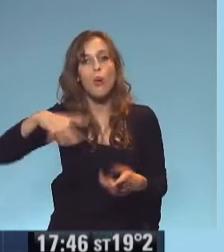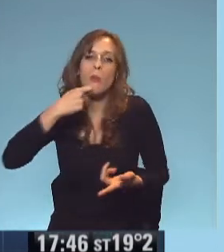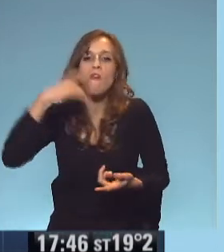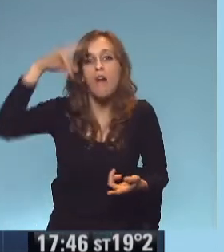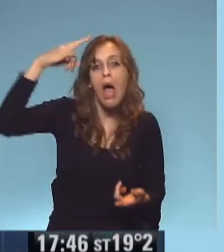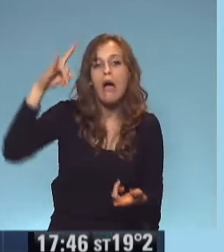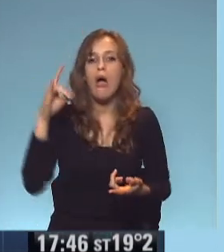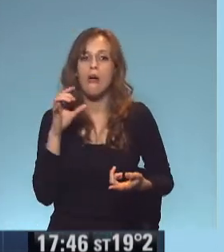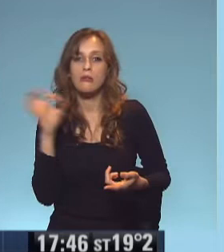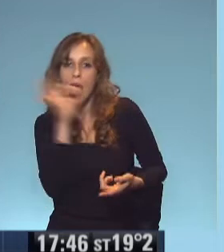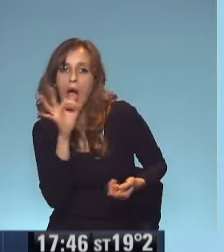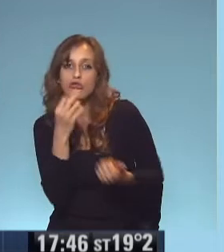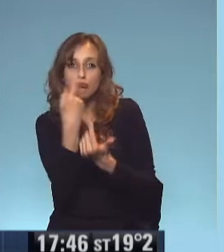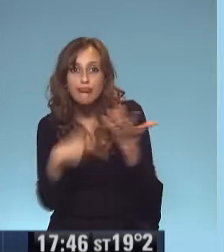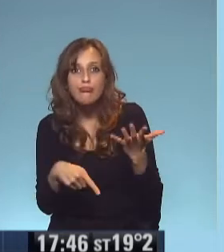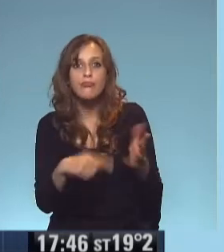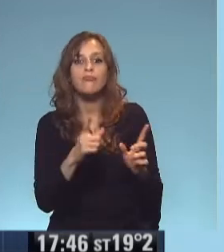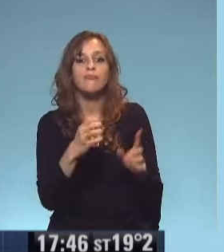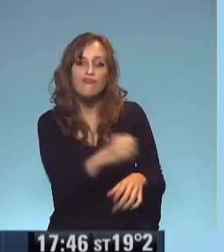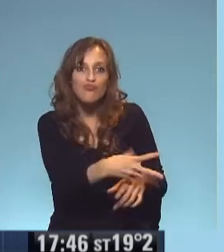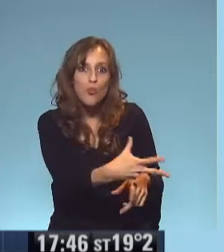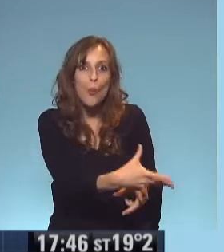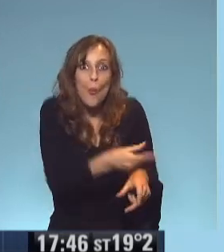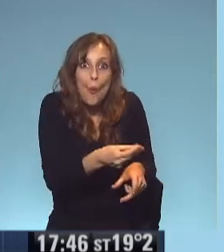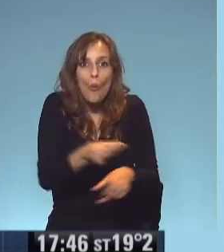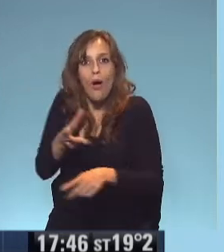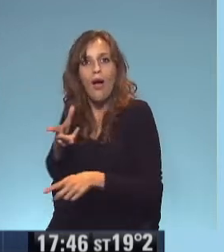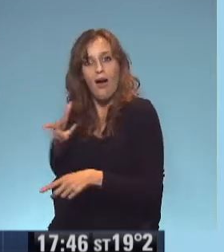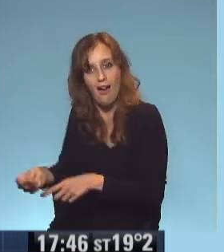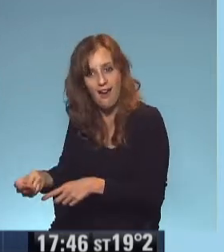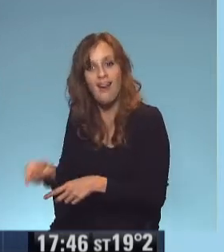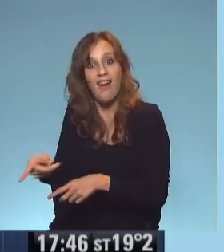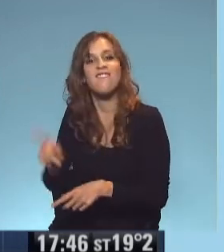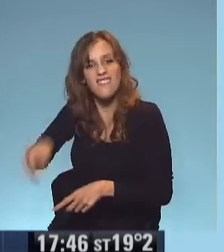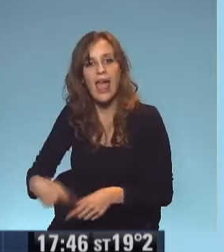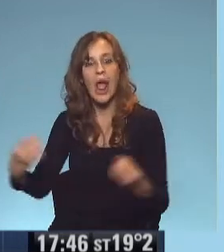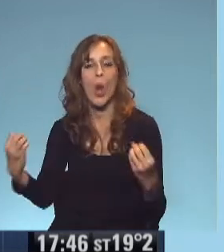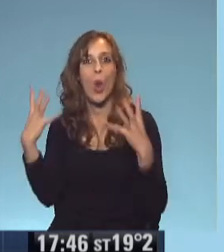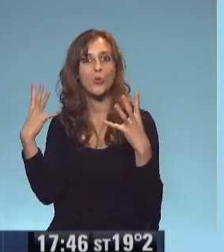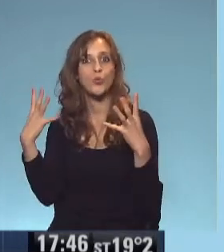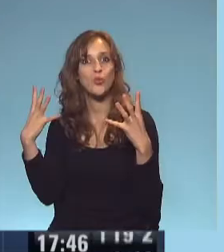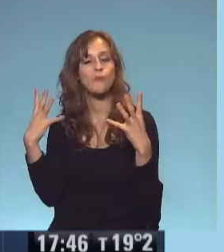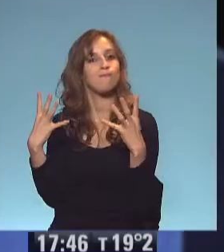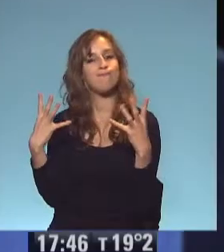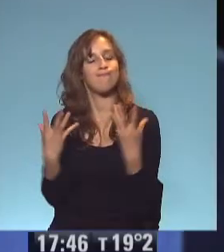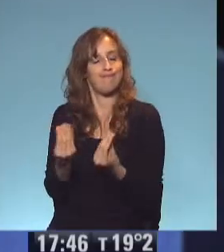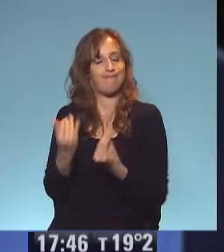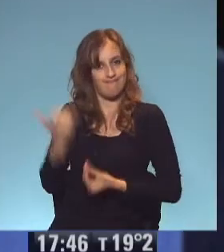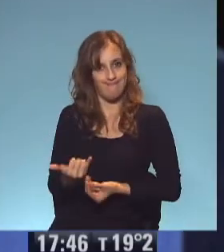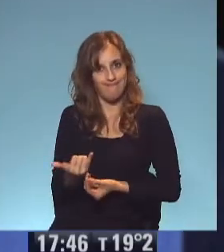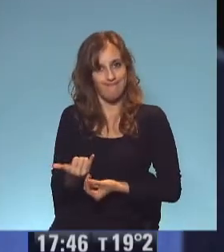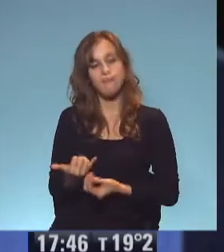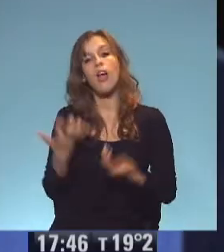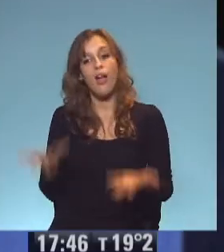esas medusas fosforescentes y se logró que generen luz verde al iluminarlos con luz ultravioleta. El